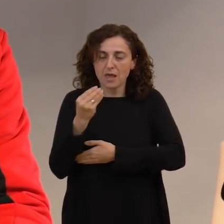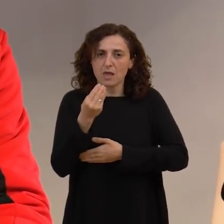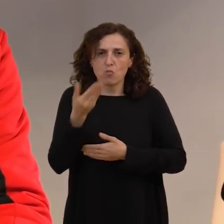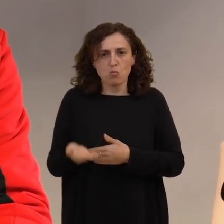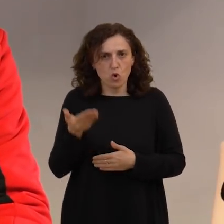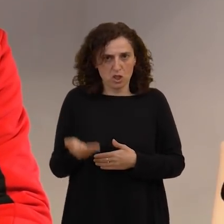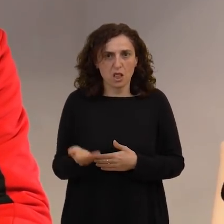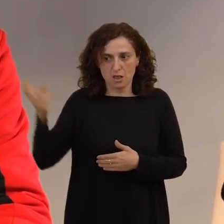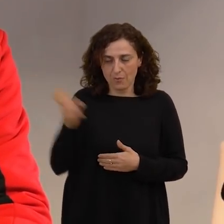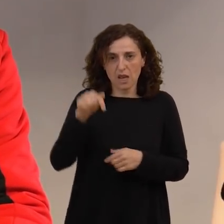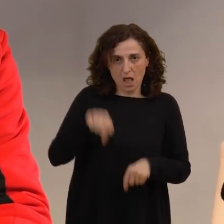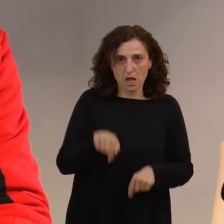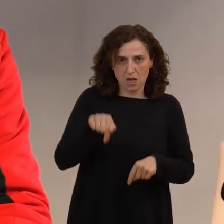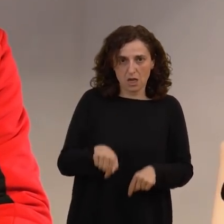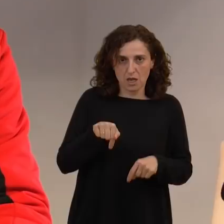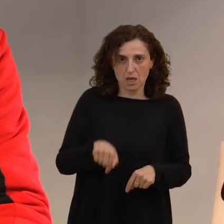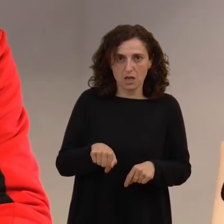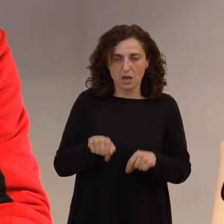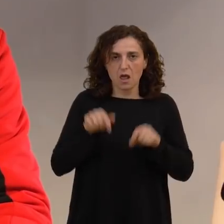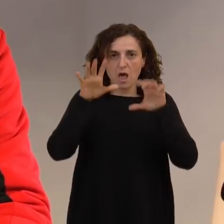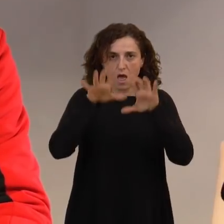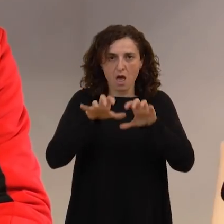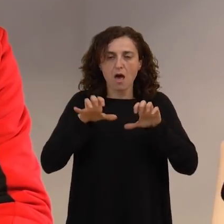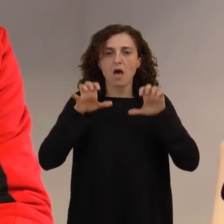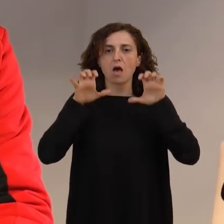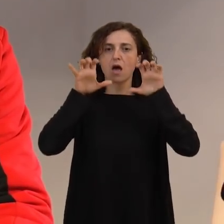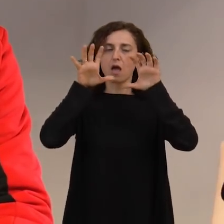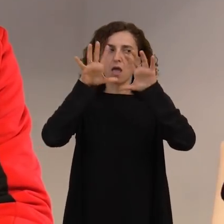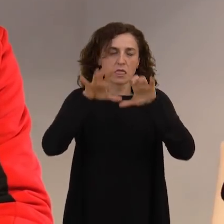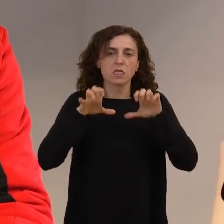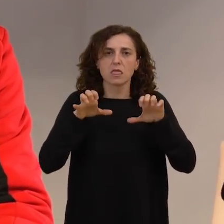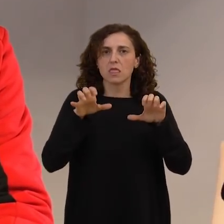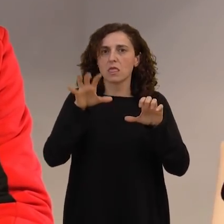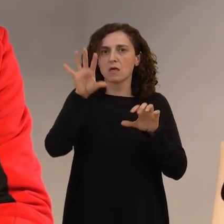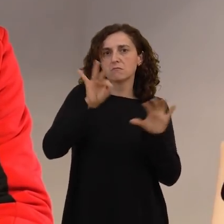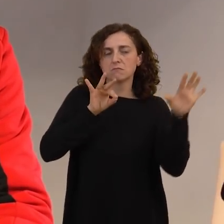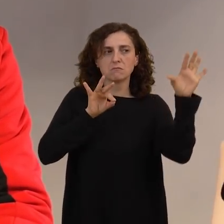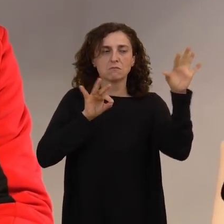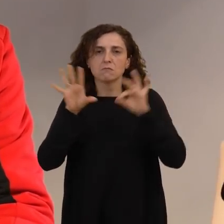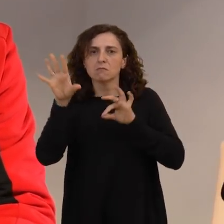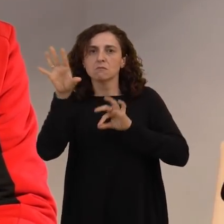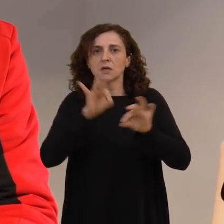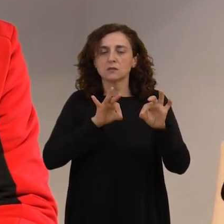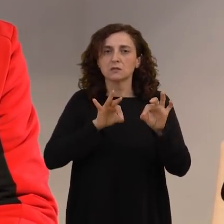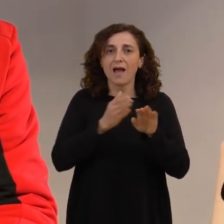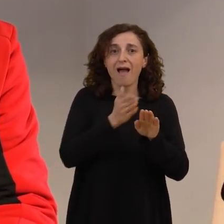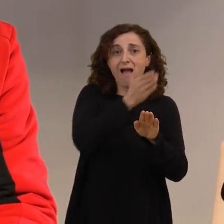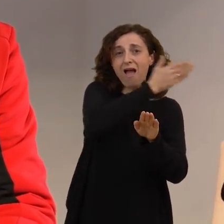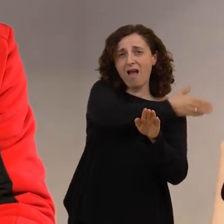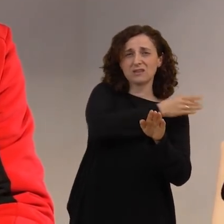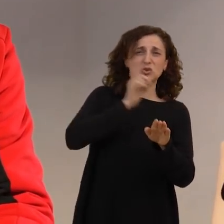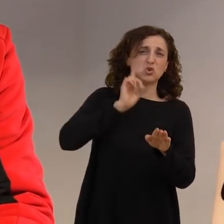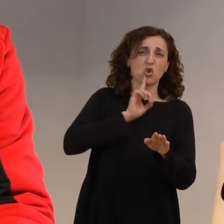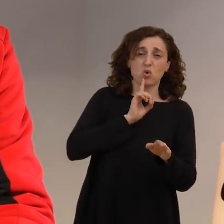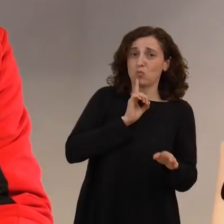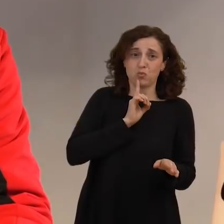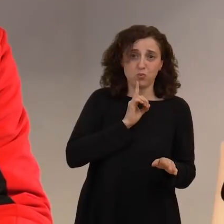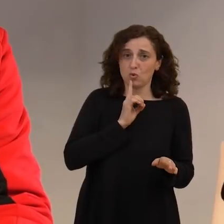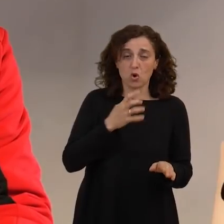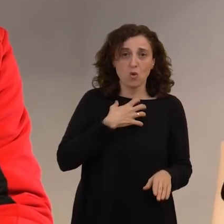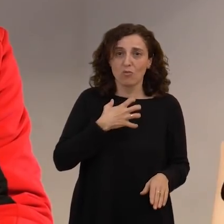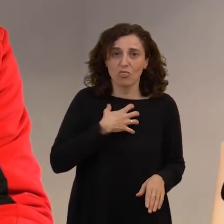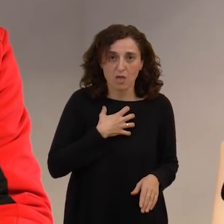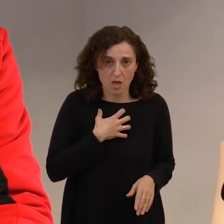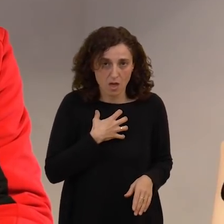importantísimo que vengan aquí y cojan lo que un sordo antes no tenía.